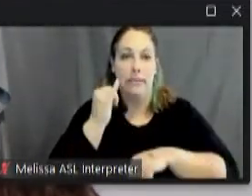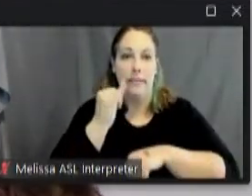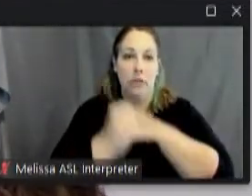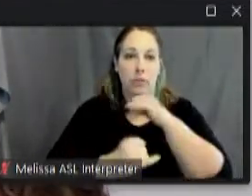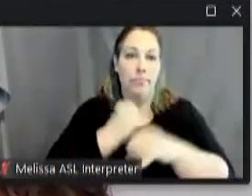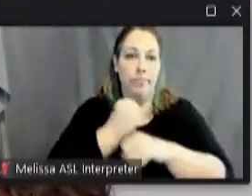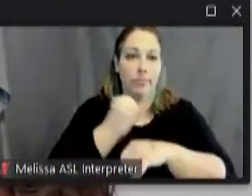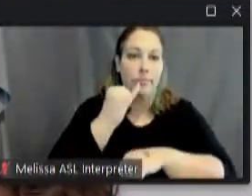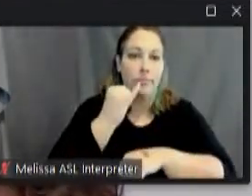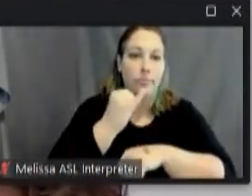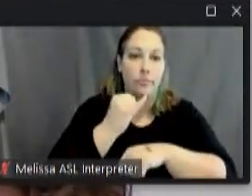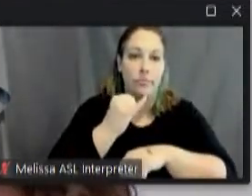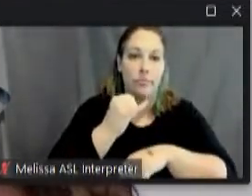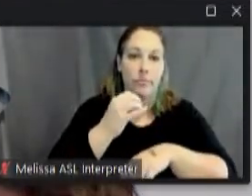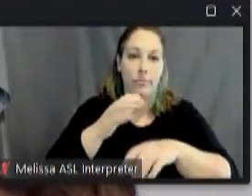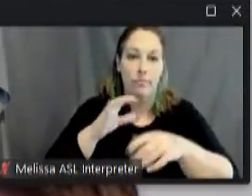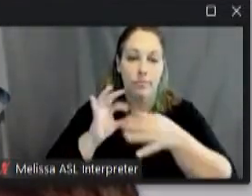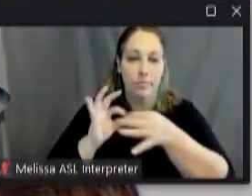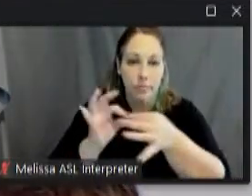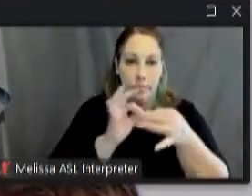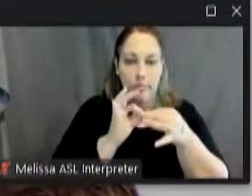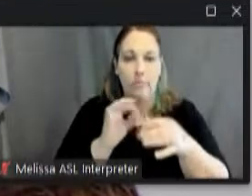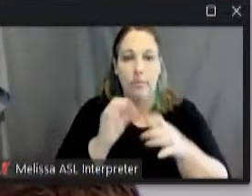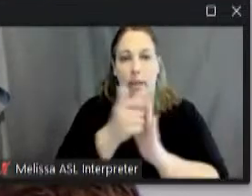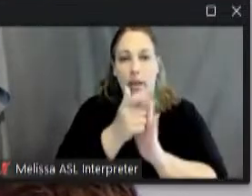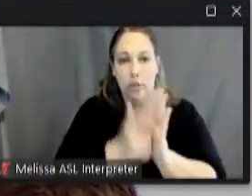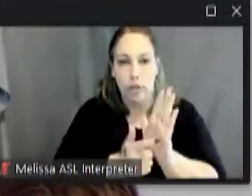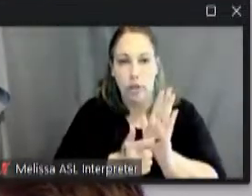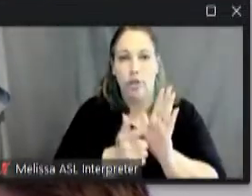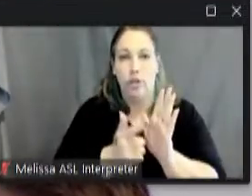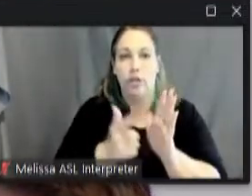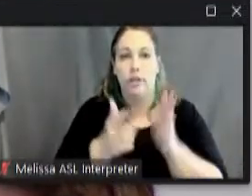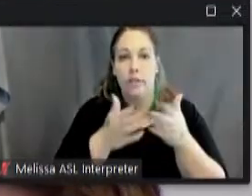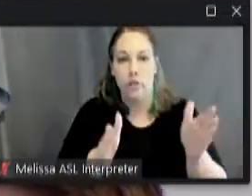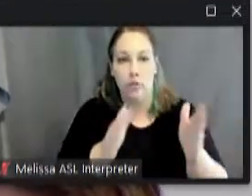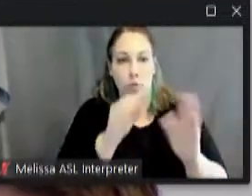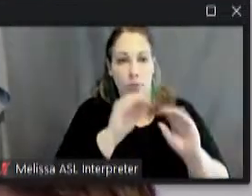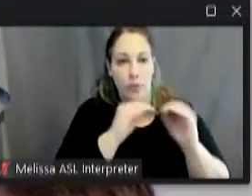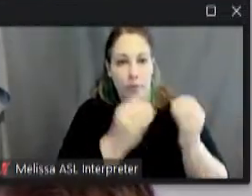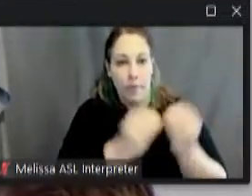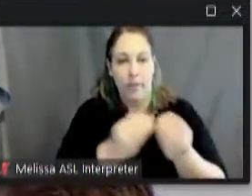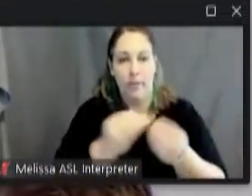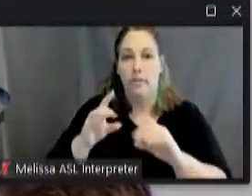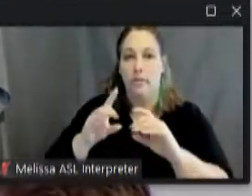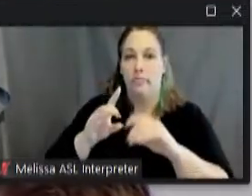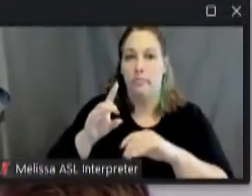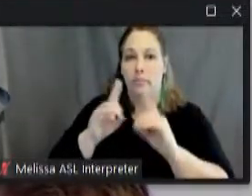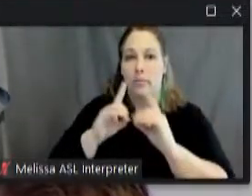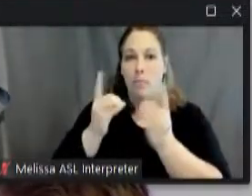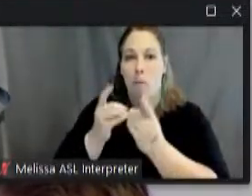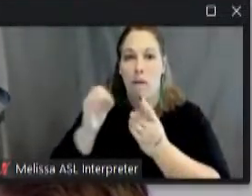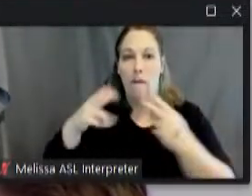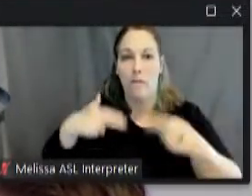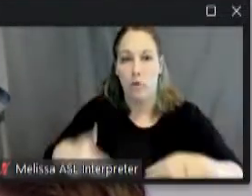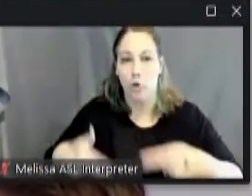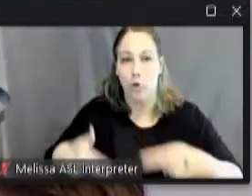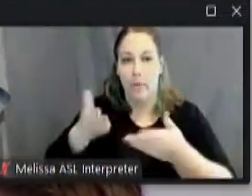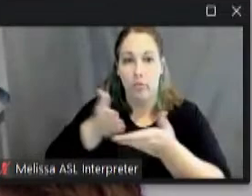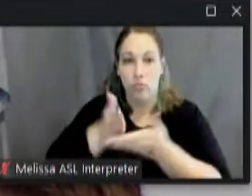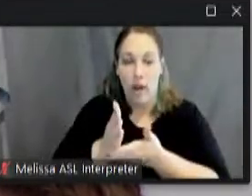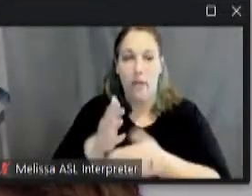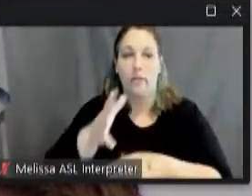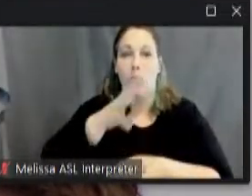Secretaría de Derechos Humanos, la Secretaría de Asuntos de la Mujer y la Secretaría Social y la